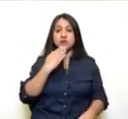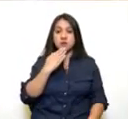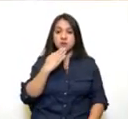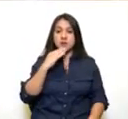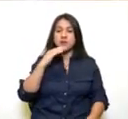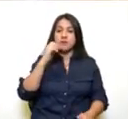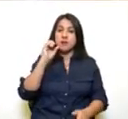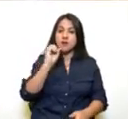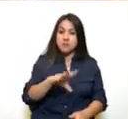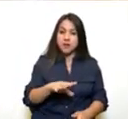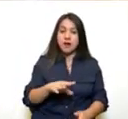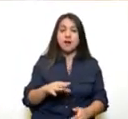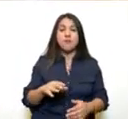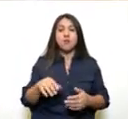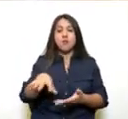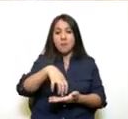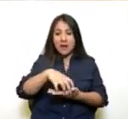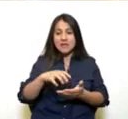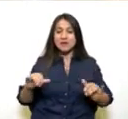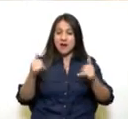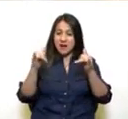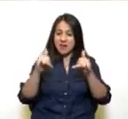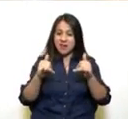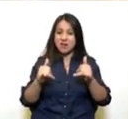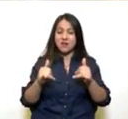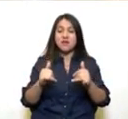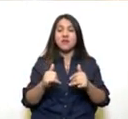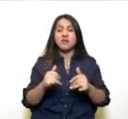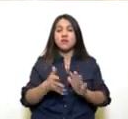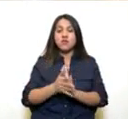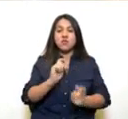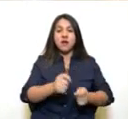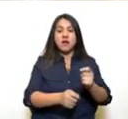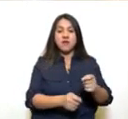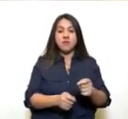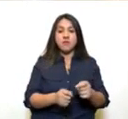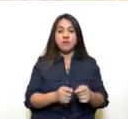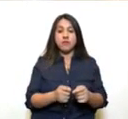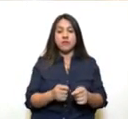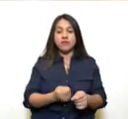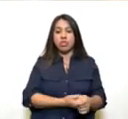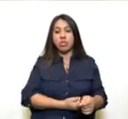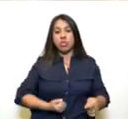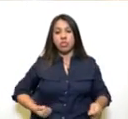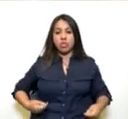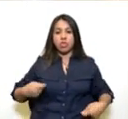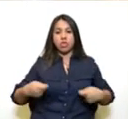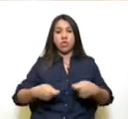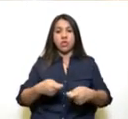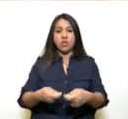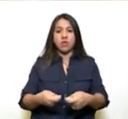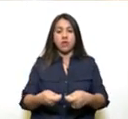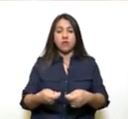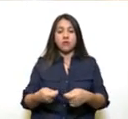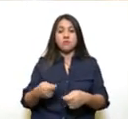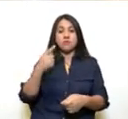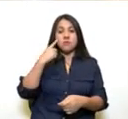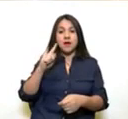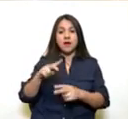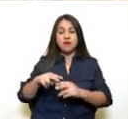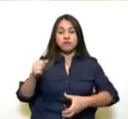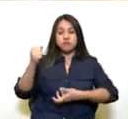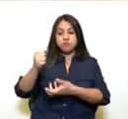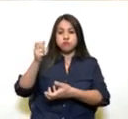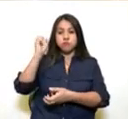las plazas los jardines y nos quedan muy pocos recursos para inversiones por lo tanto